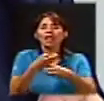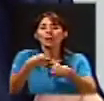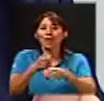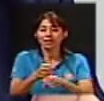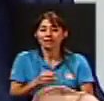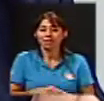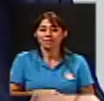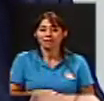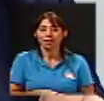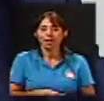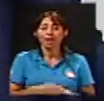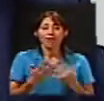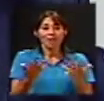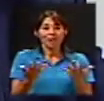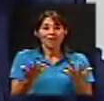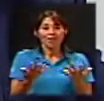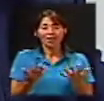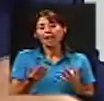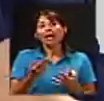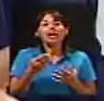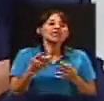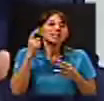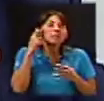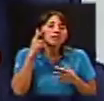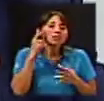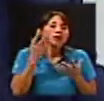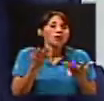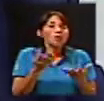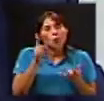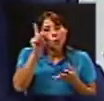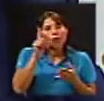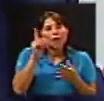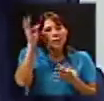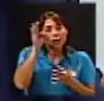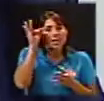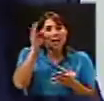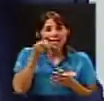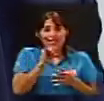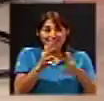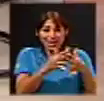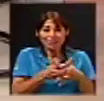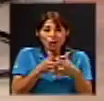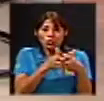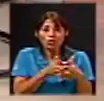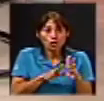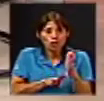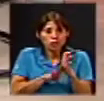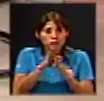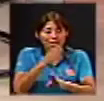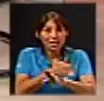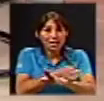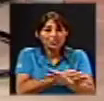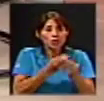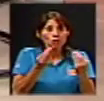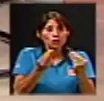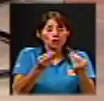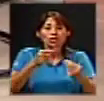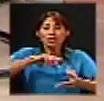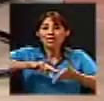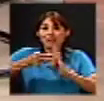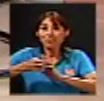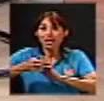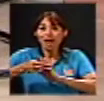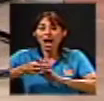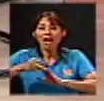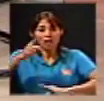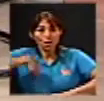poco el argumento de que si crece mucho Estados Unidos, necesariamente nuestras exportaciones van a ser muy importantes. Yo creo que si bien Estados